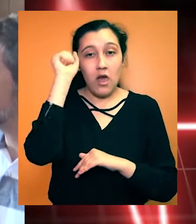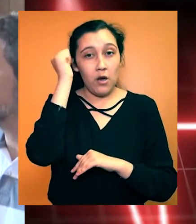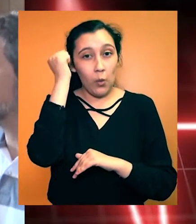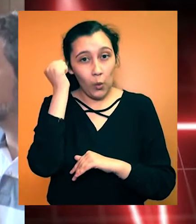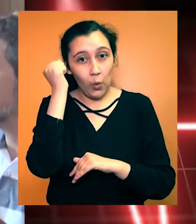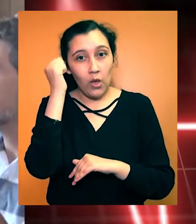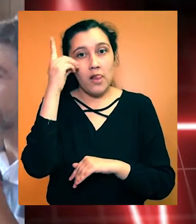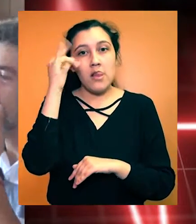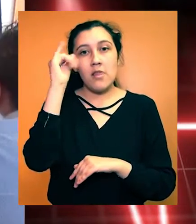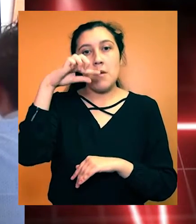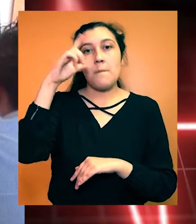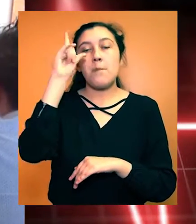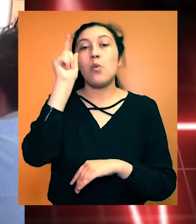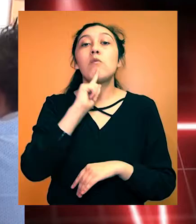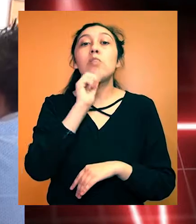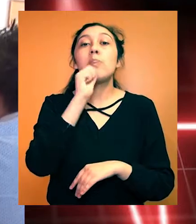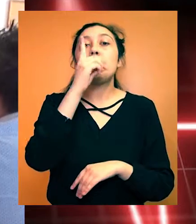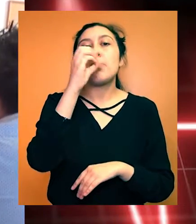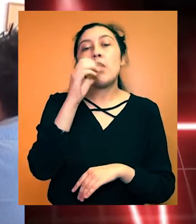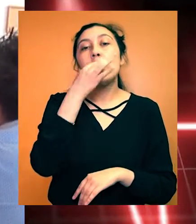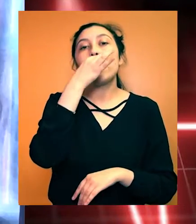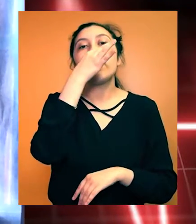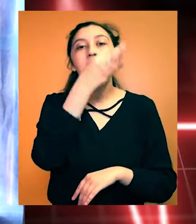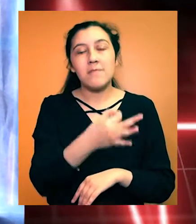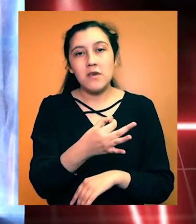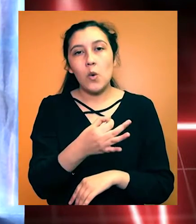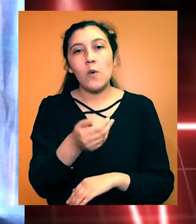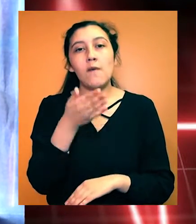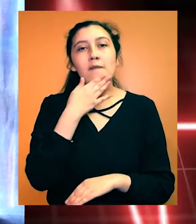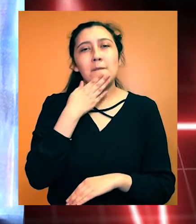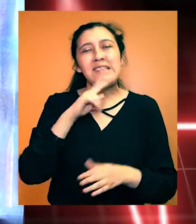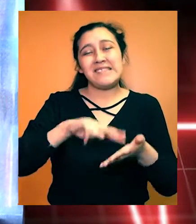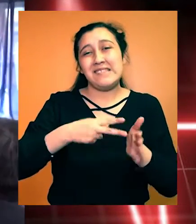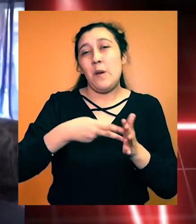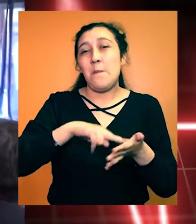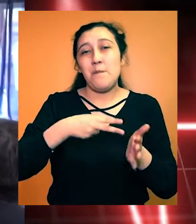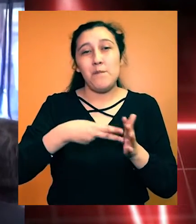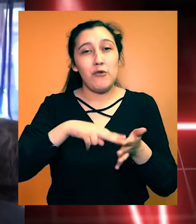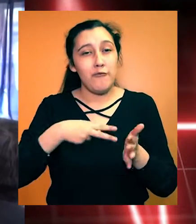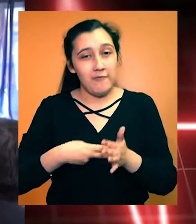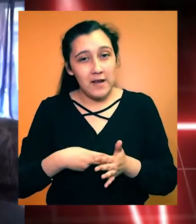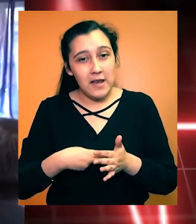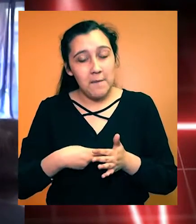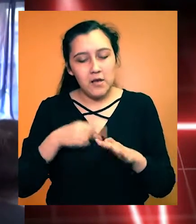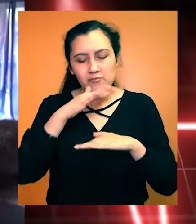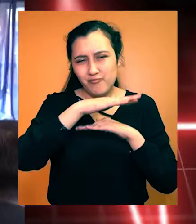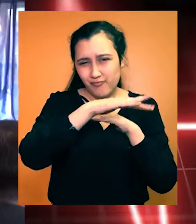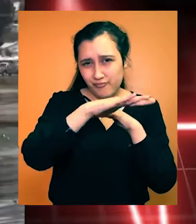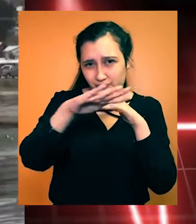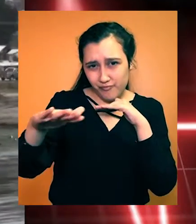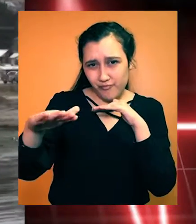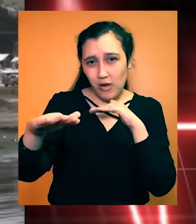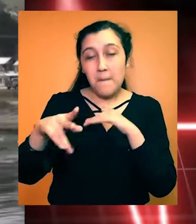de Ancud, el diputado Santana dijo que existirían elementos incluso coincidentes en relación a la problemática que se ha expuesto en el